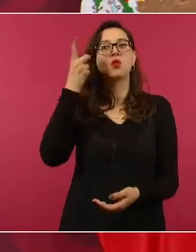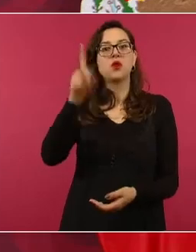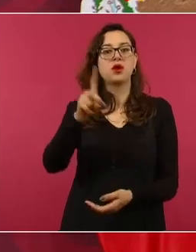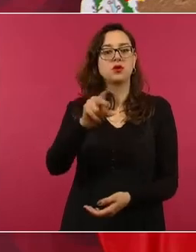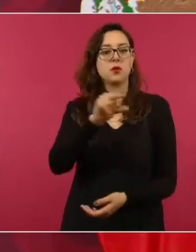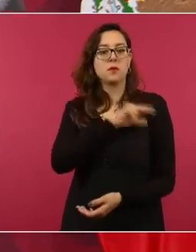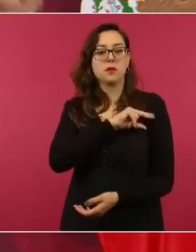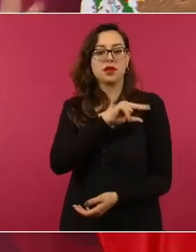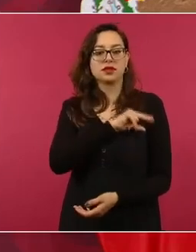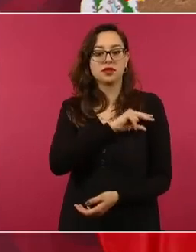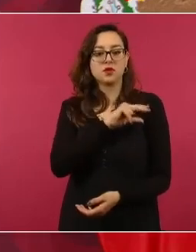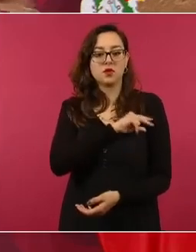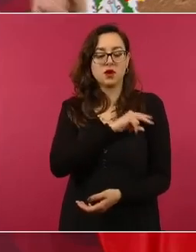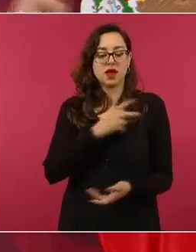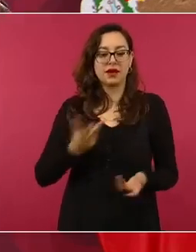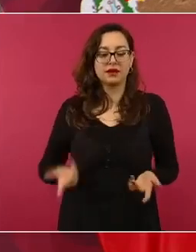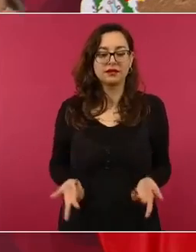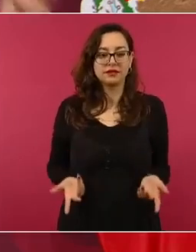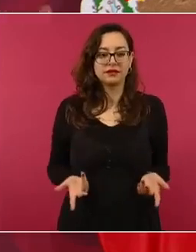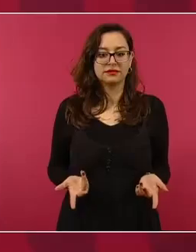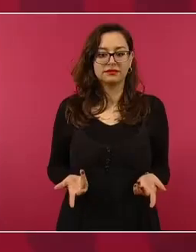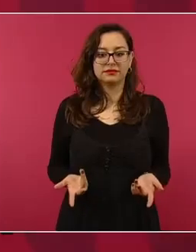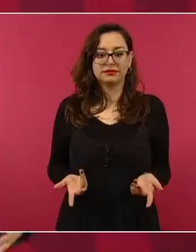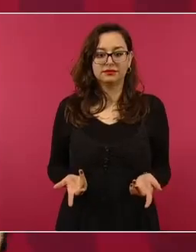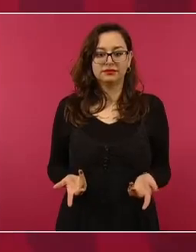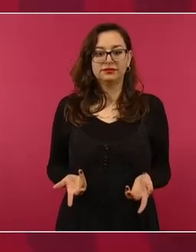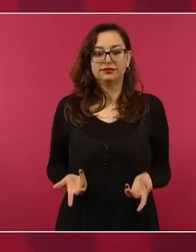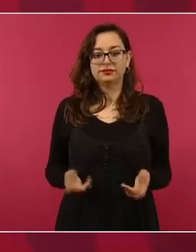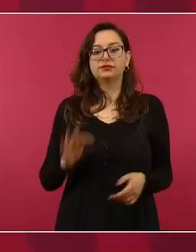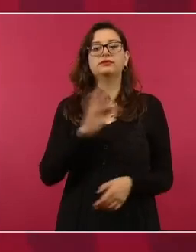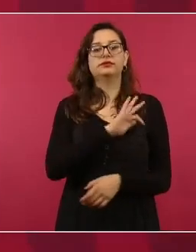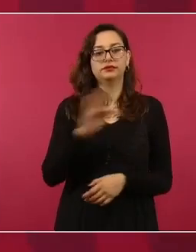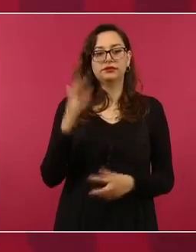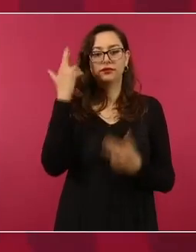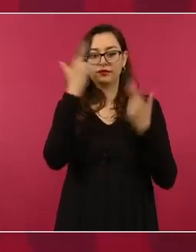Es cosa nada más de ver quiénes pasaron por el ISSSTE.